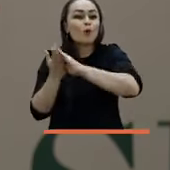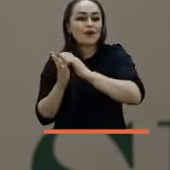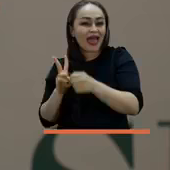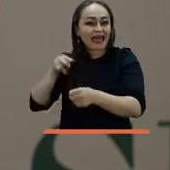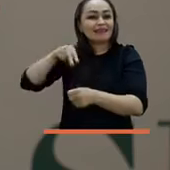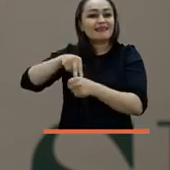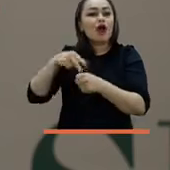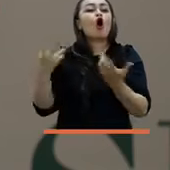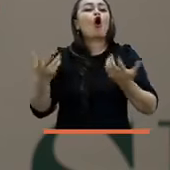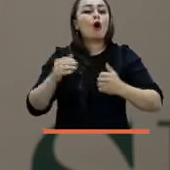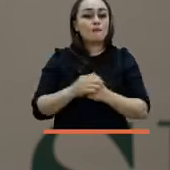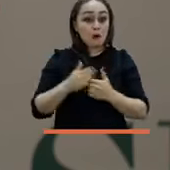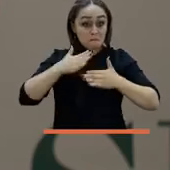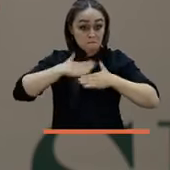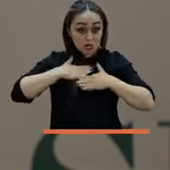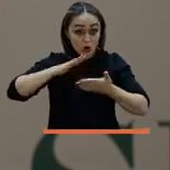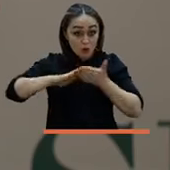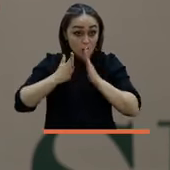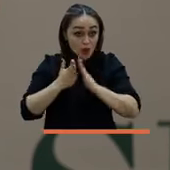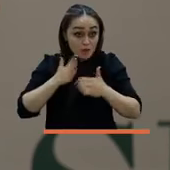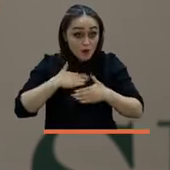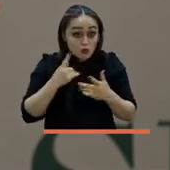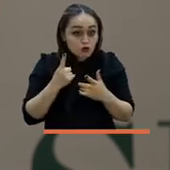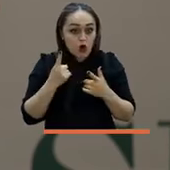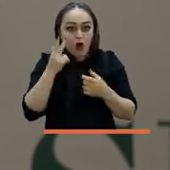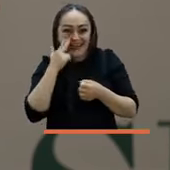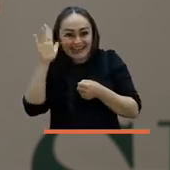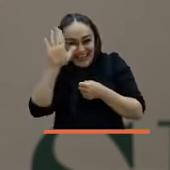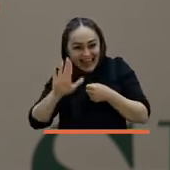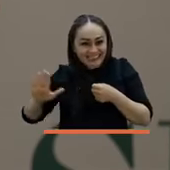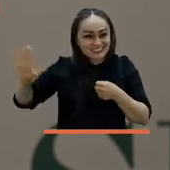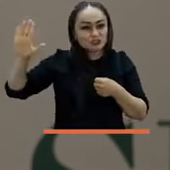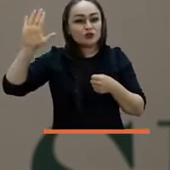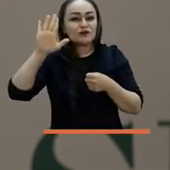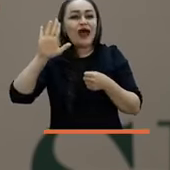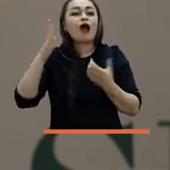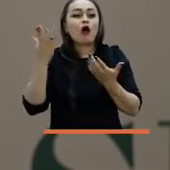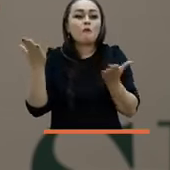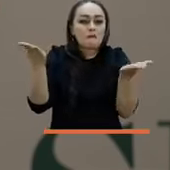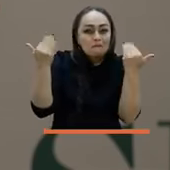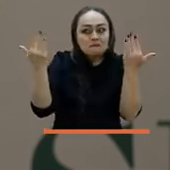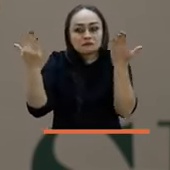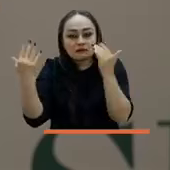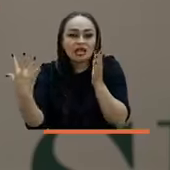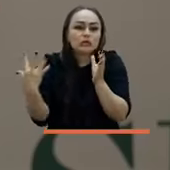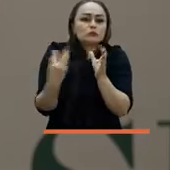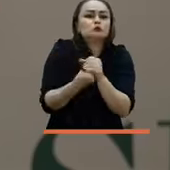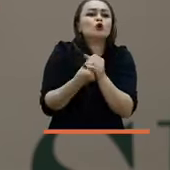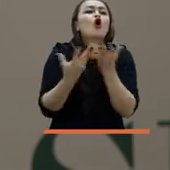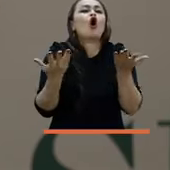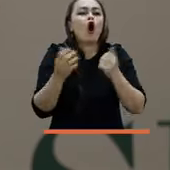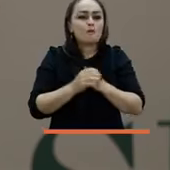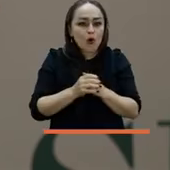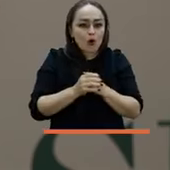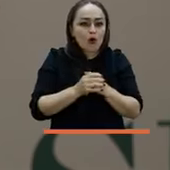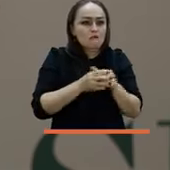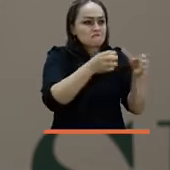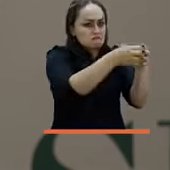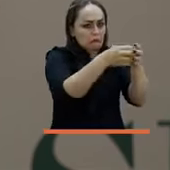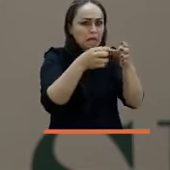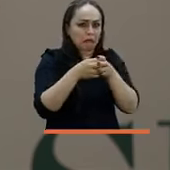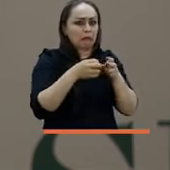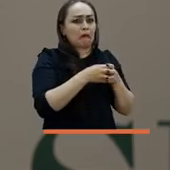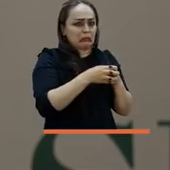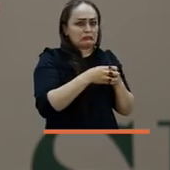de mi comunidad sino a nivel nacional es que es es grande la